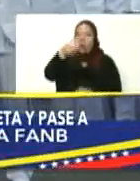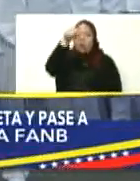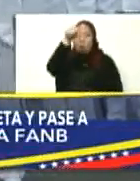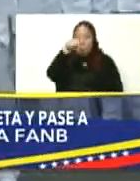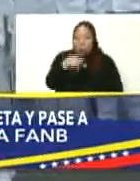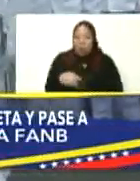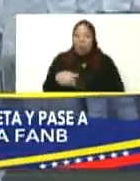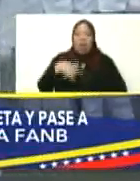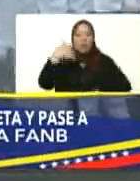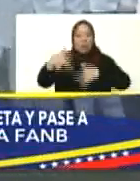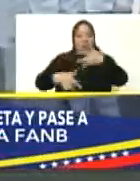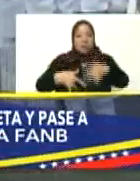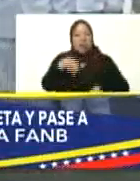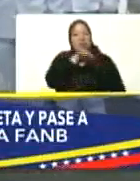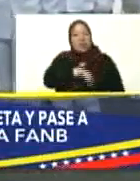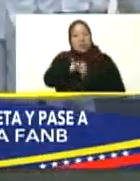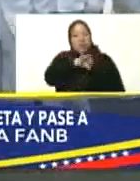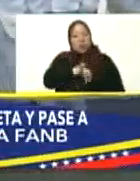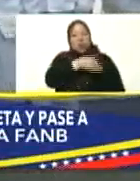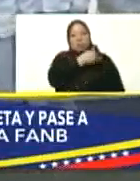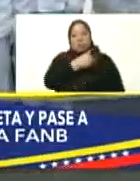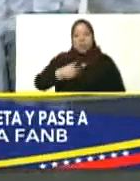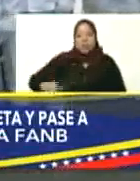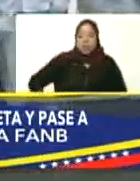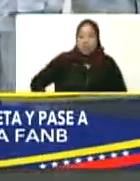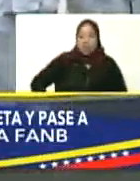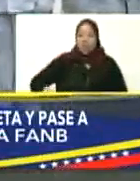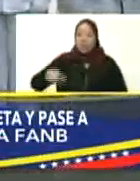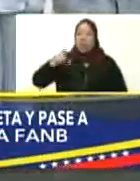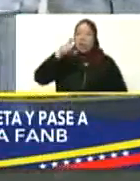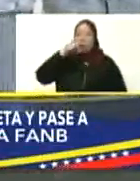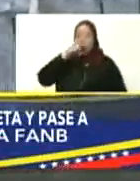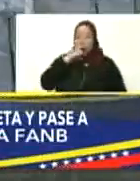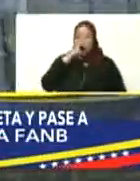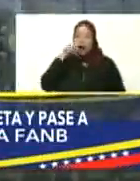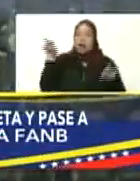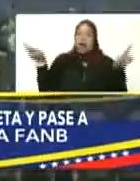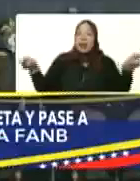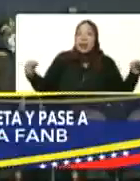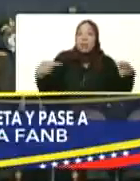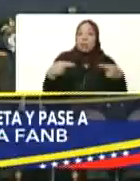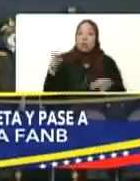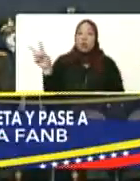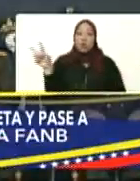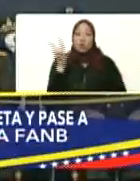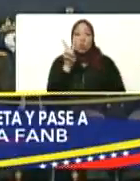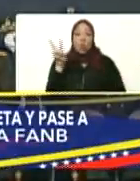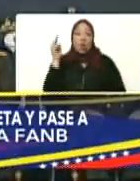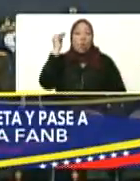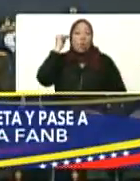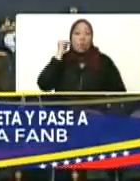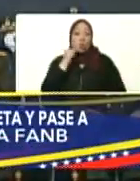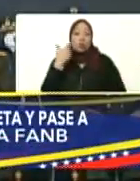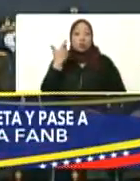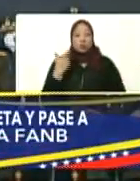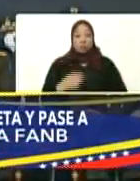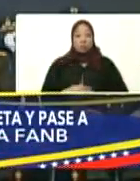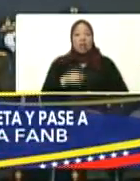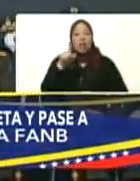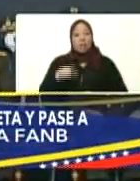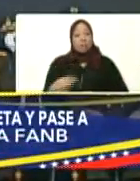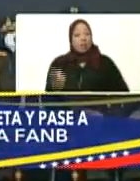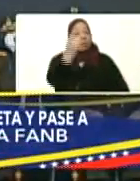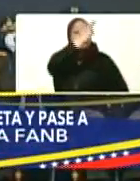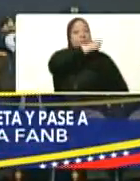la presencia del señor Presidente Constitucional de la República Bolivariana de Venezuela, comandante en jefe de la Fuerza